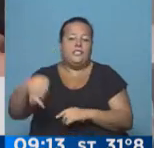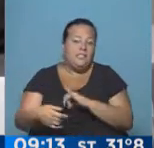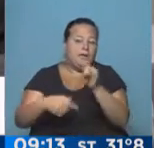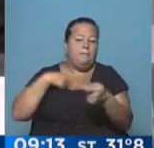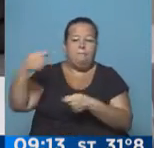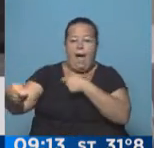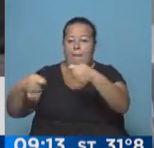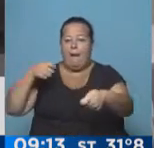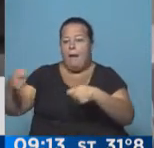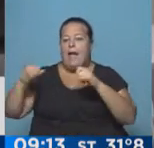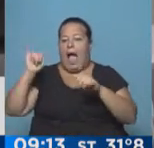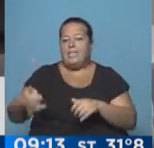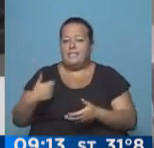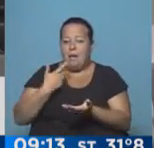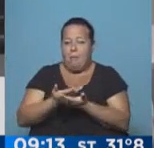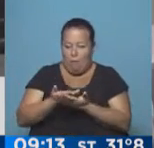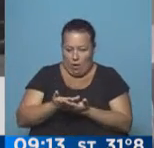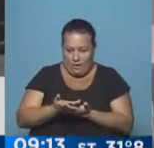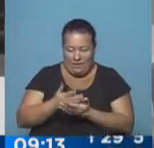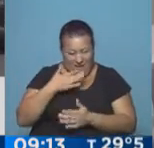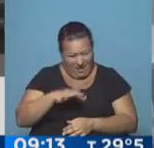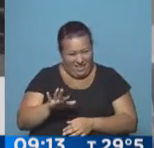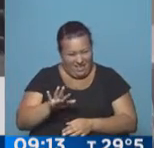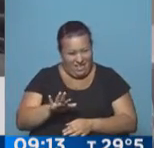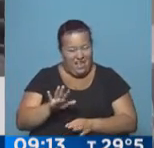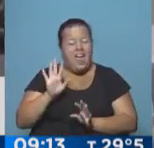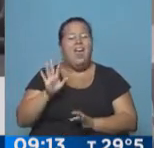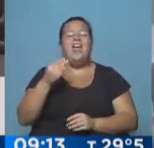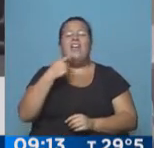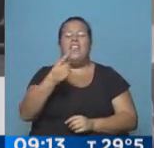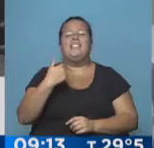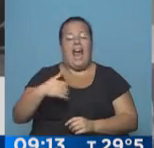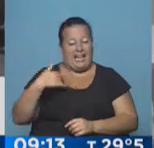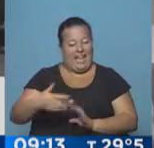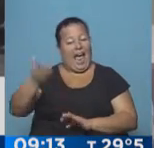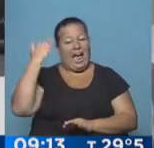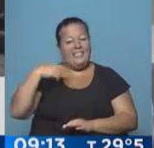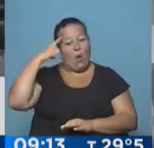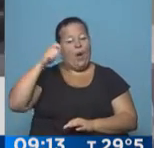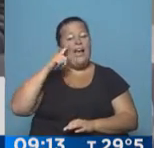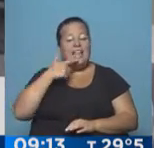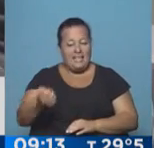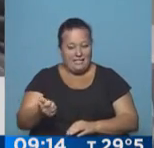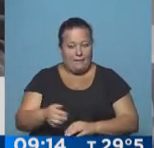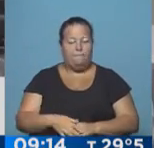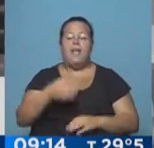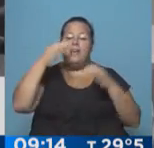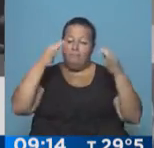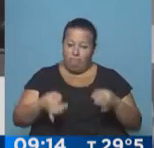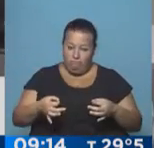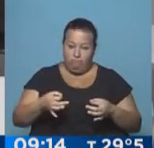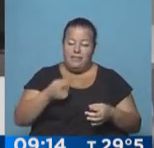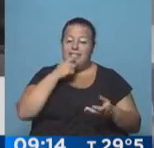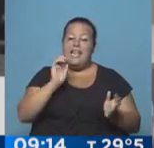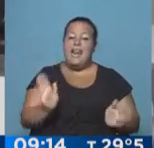le paguemos a los que acepten la propuesta se entiende lo que digo a lo que está diciendo argentina ayer el jugador esa es que en realidad el